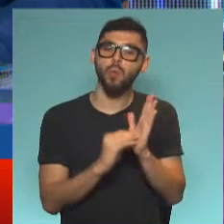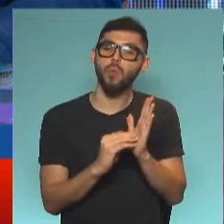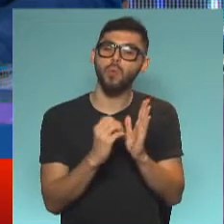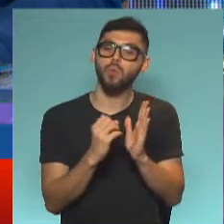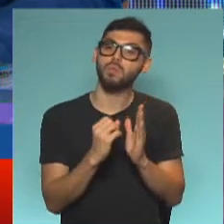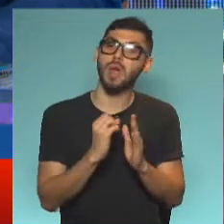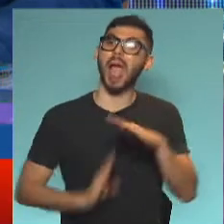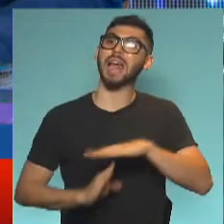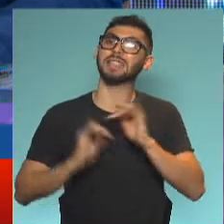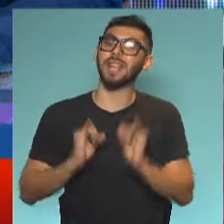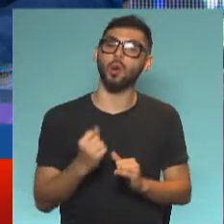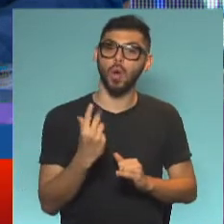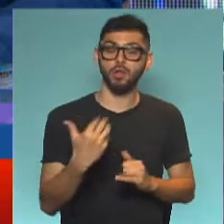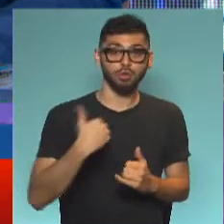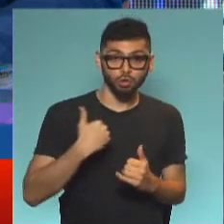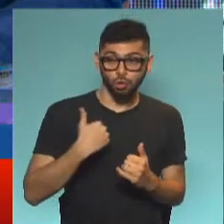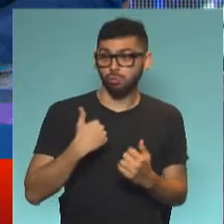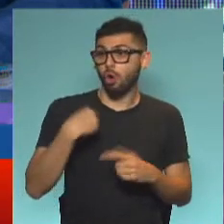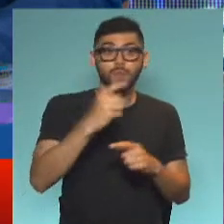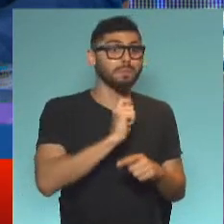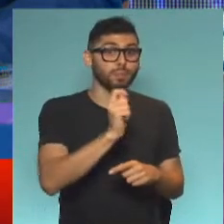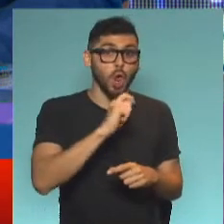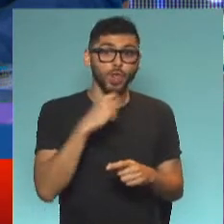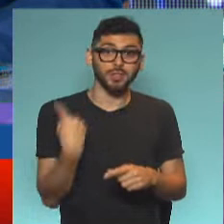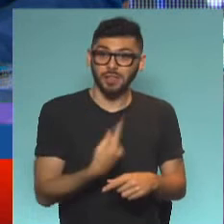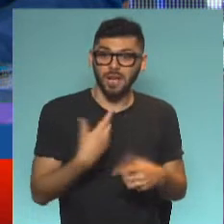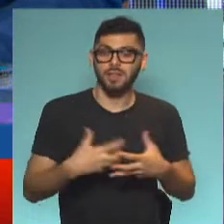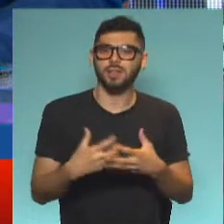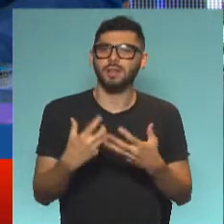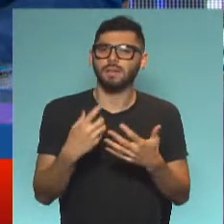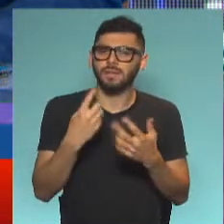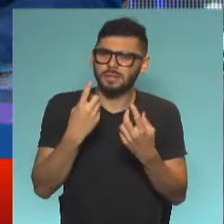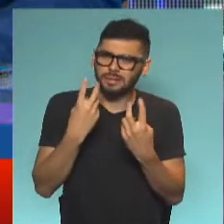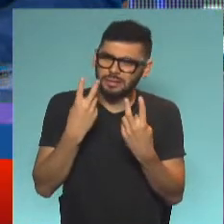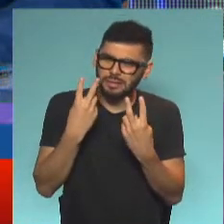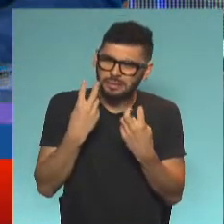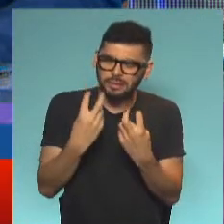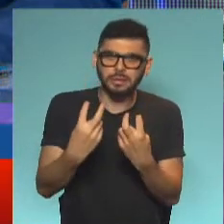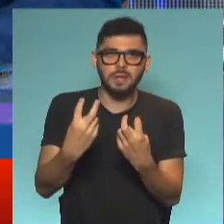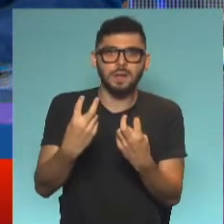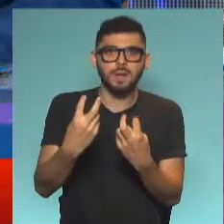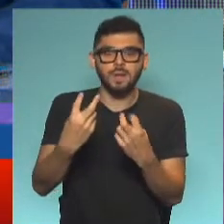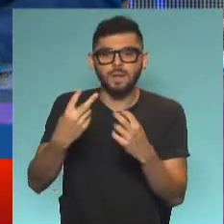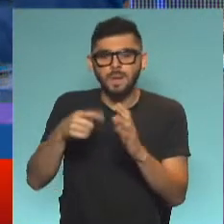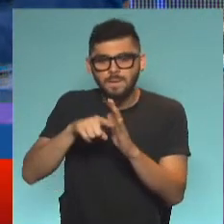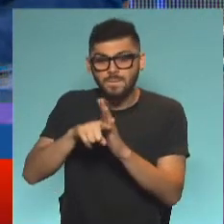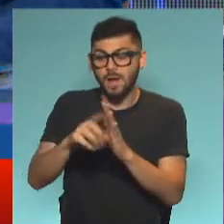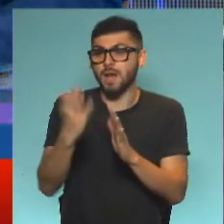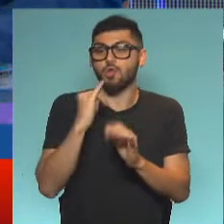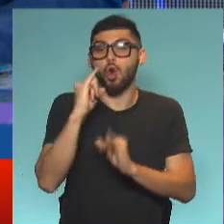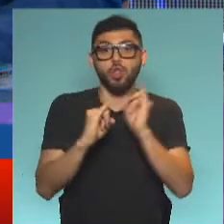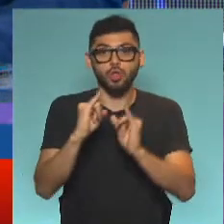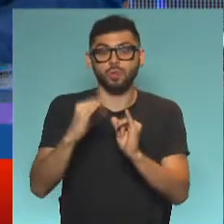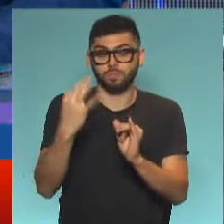que hicimos tanto yo como un montón de periodistas fue tratar de desmenuzar lo que ayer se contó un poco en bruto. El decreto se va a